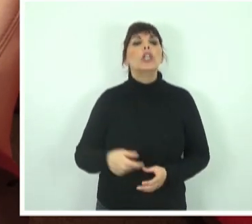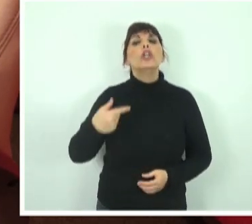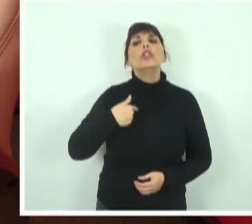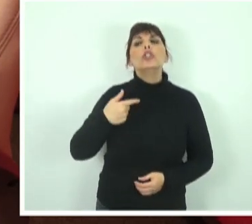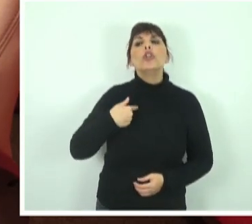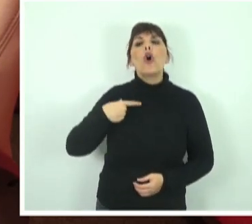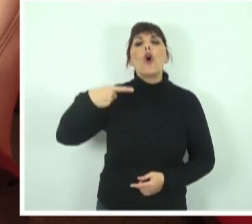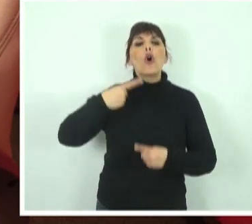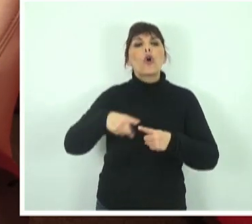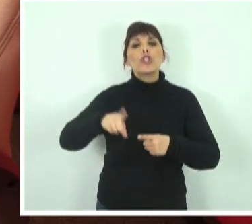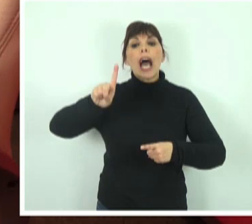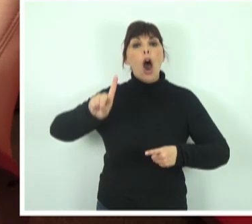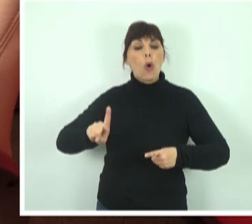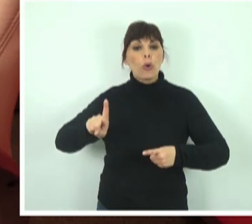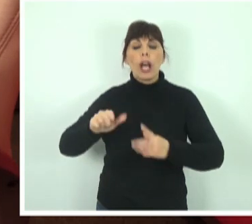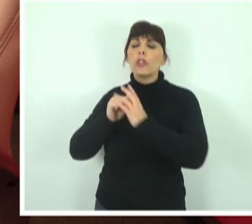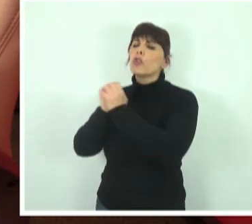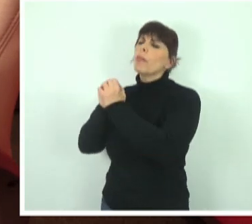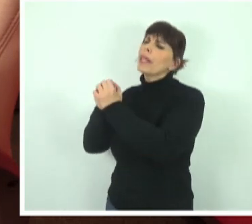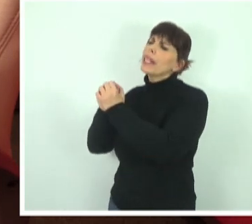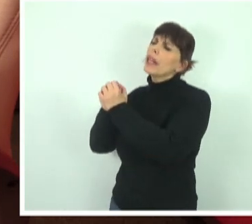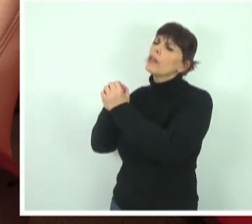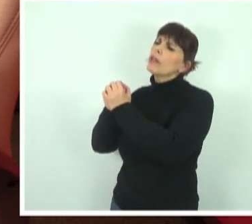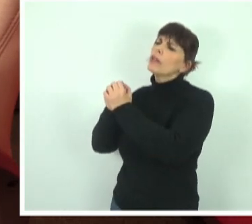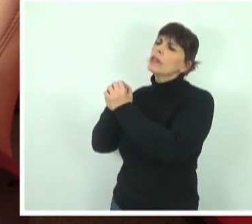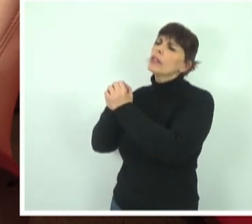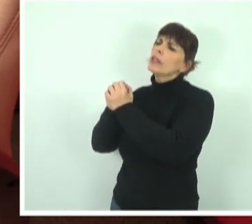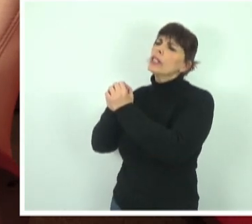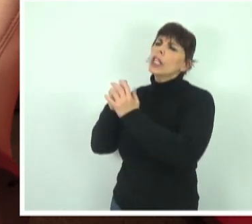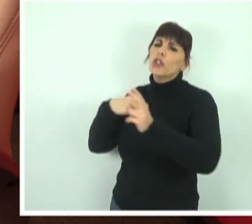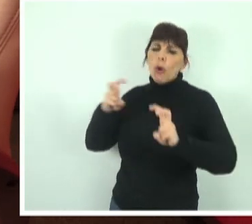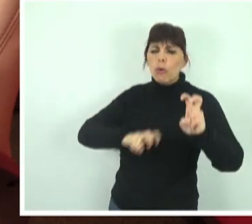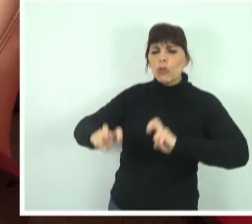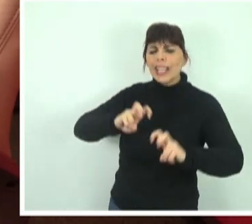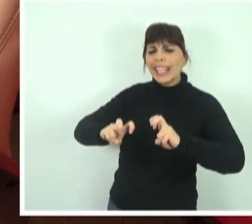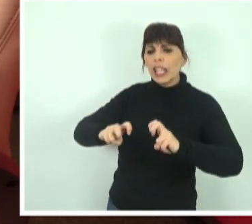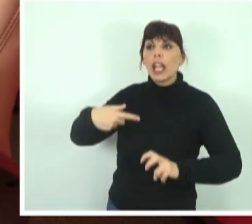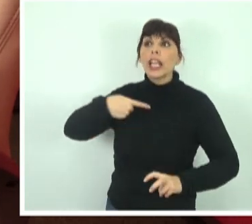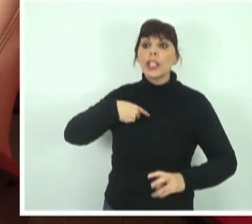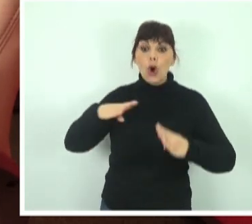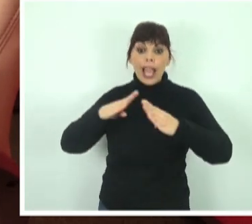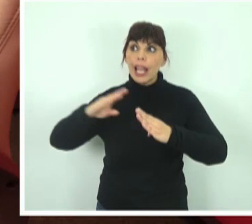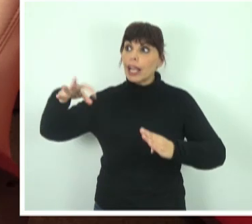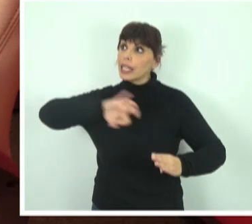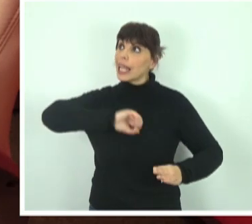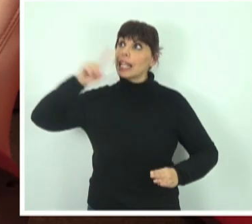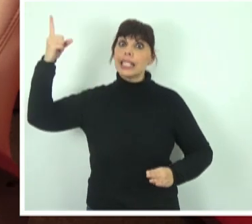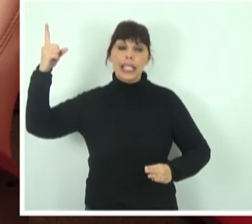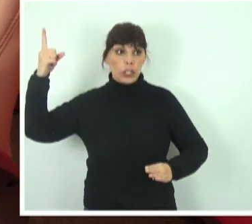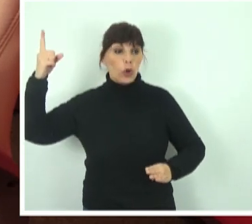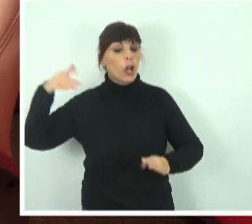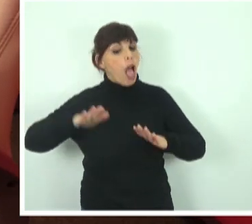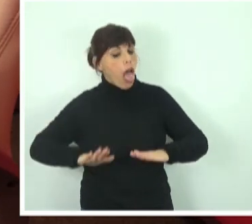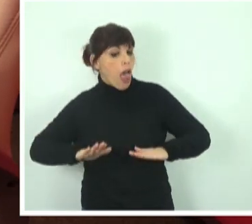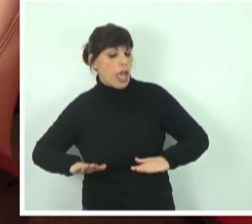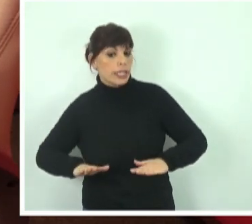demandado, y esto buscaré, que yo esté en la casa del Señor. ¿Por qué? Porque luego nos dice que en la